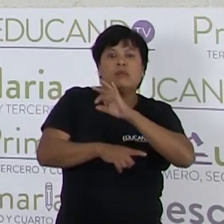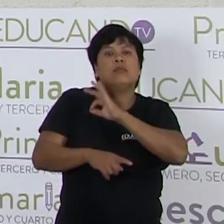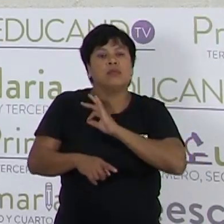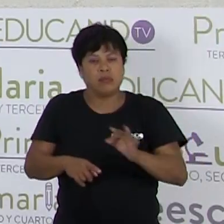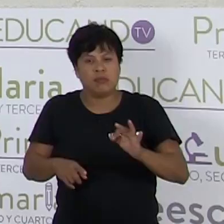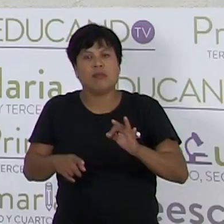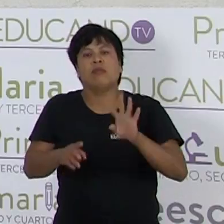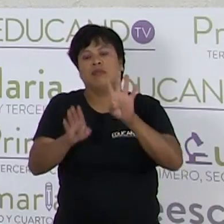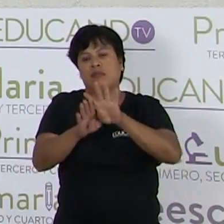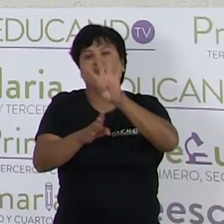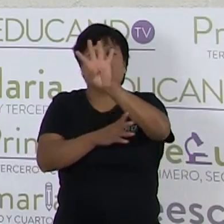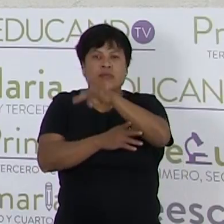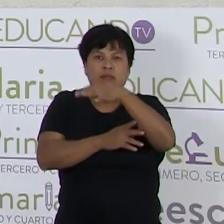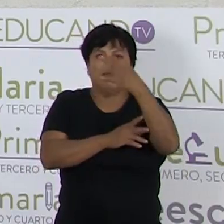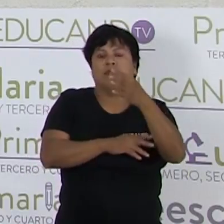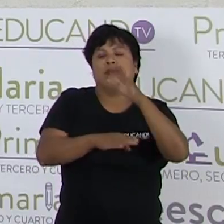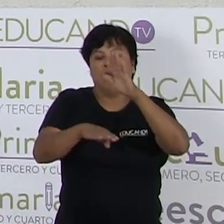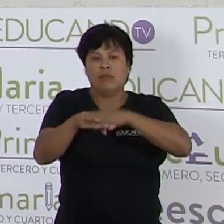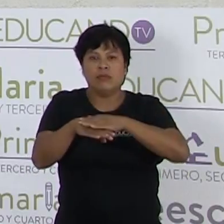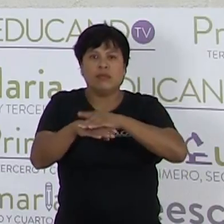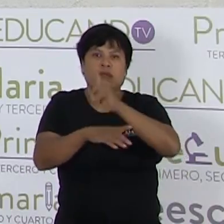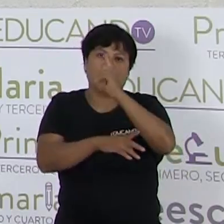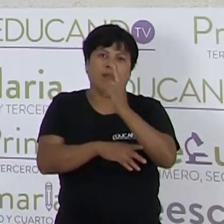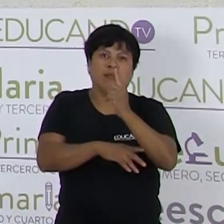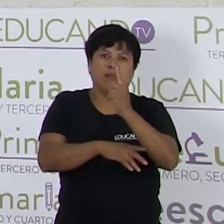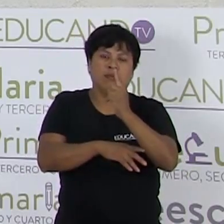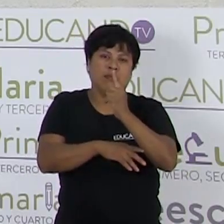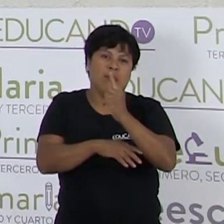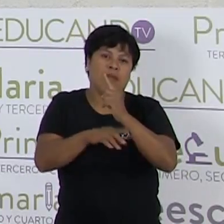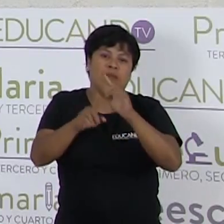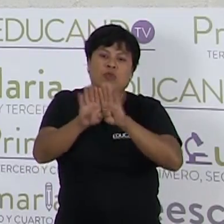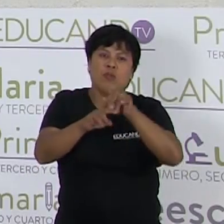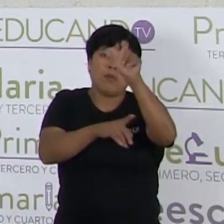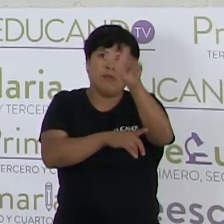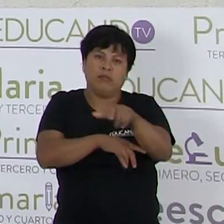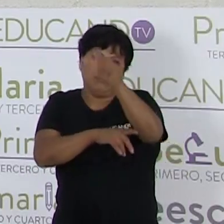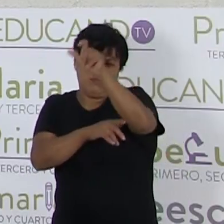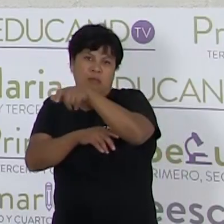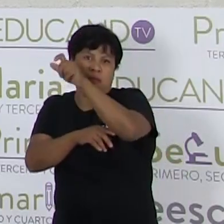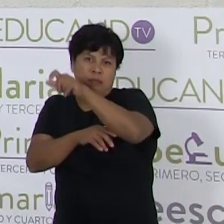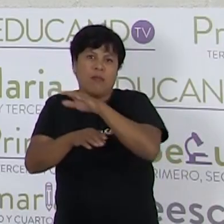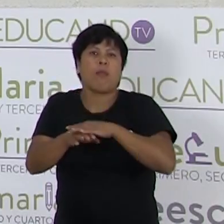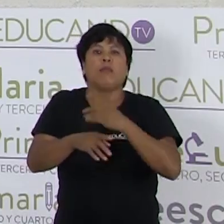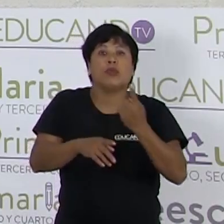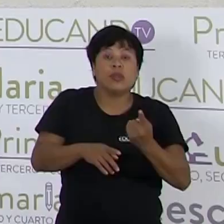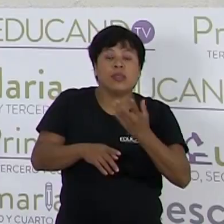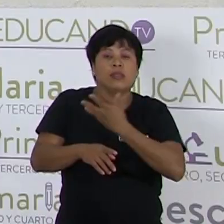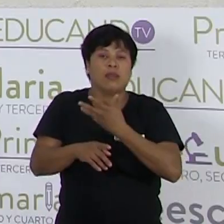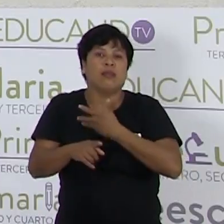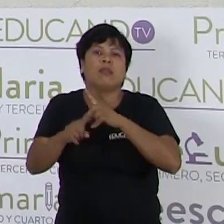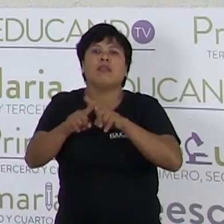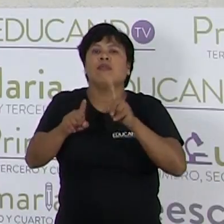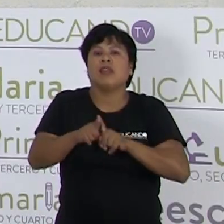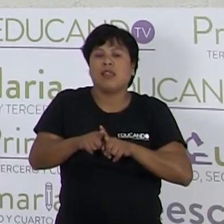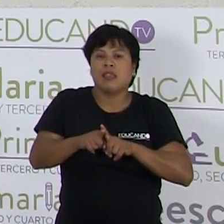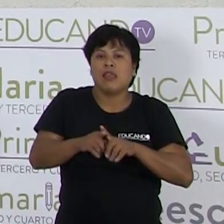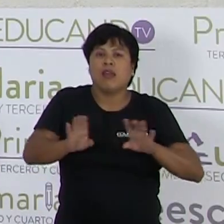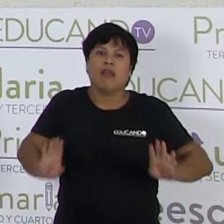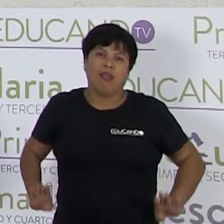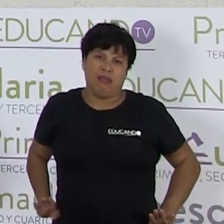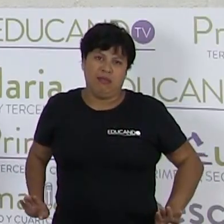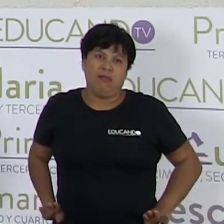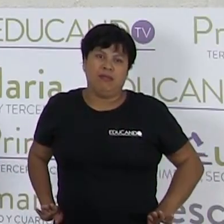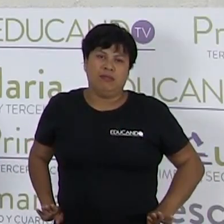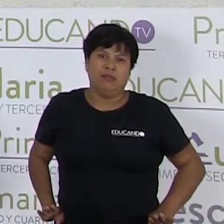pueden estar clasificados en más de una columna. ¿Por qué? Porque tienen diferentes